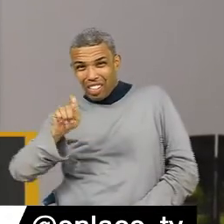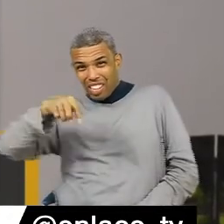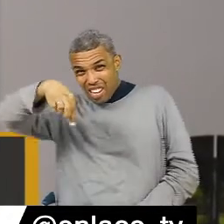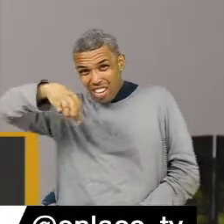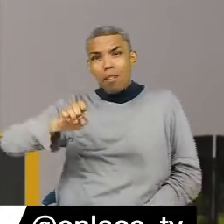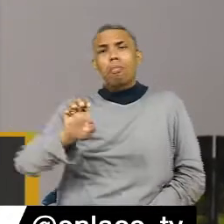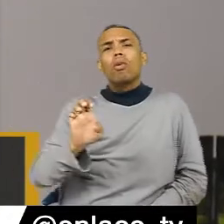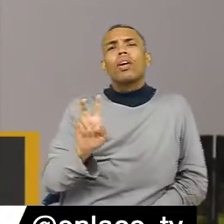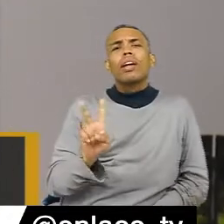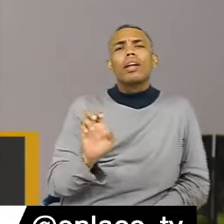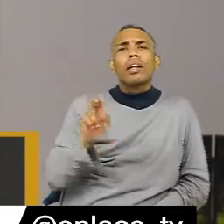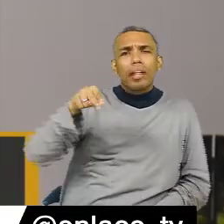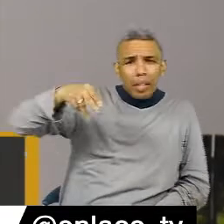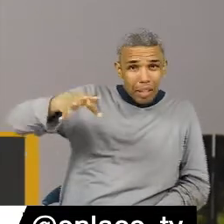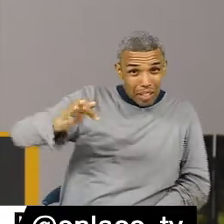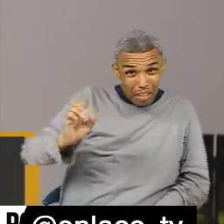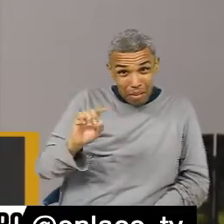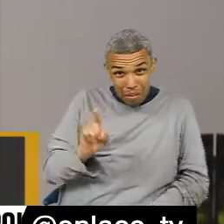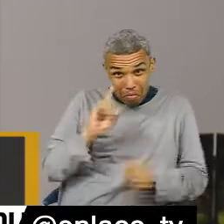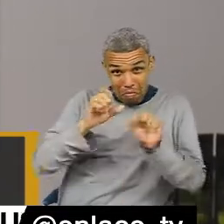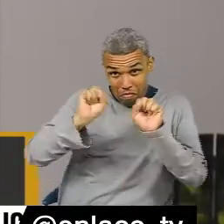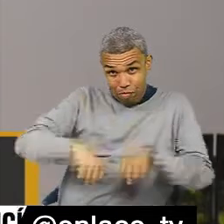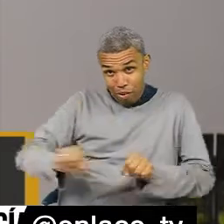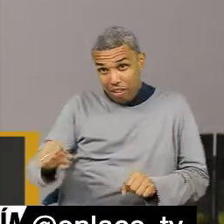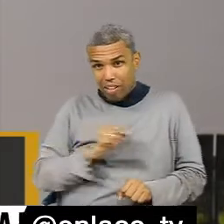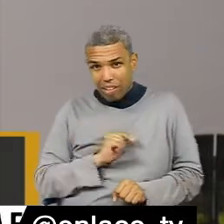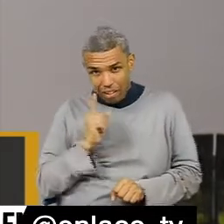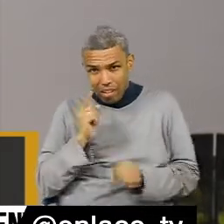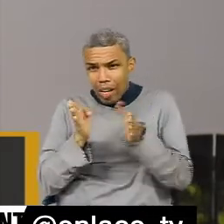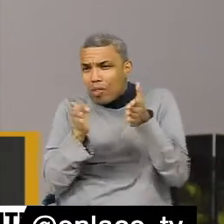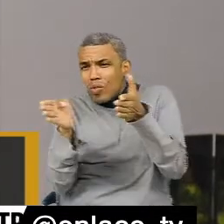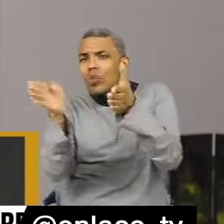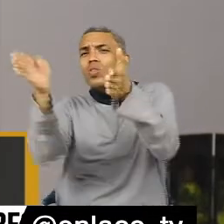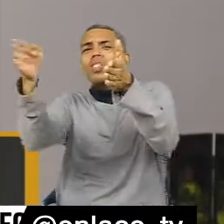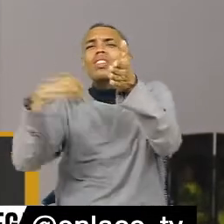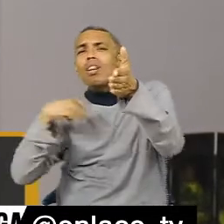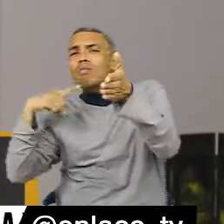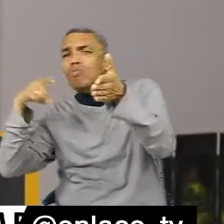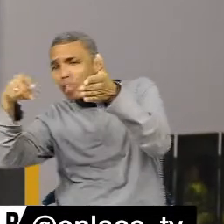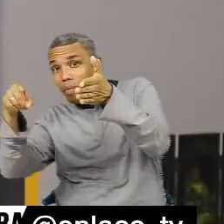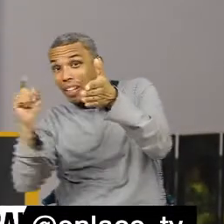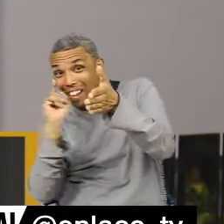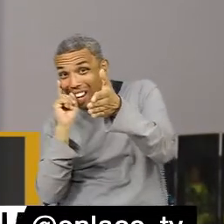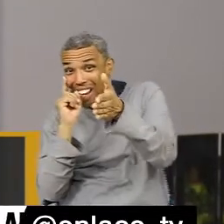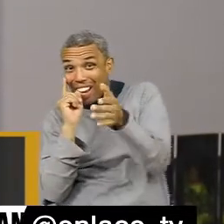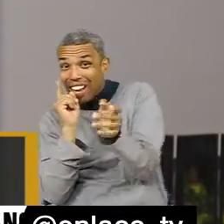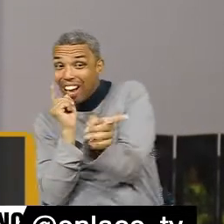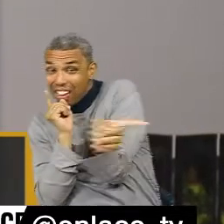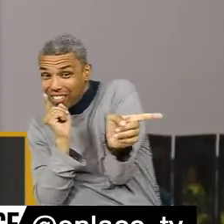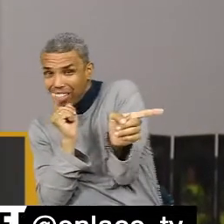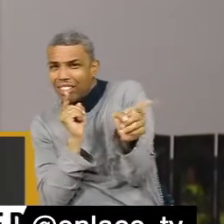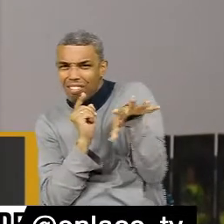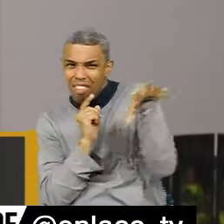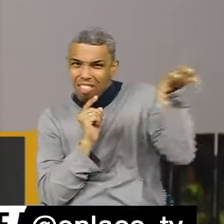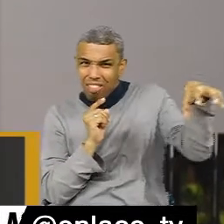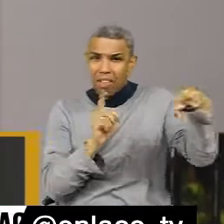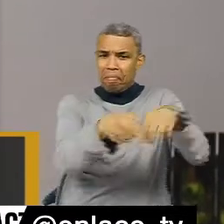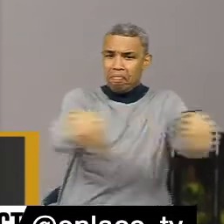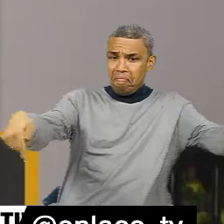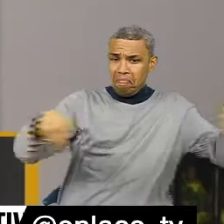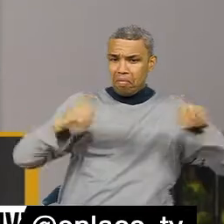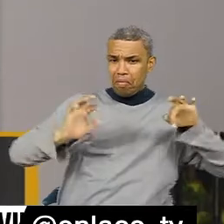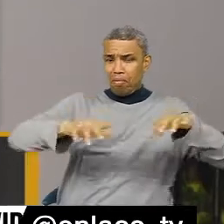lo conozca, conozcamos nuestro territorio y conozcamos qué está haciendo la comunidad, que muchas veces no sabemos qué está haciendo la gente en el sur de Bolívar o en